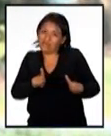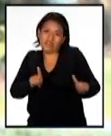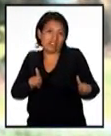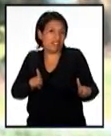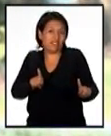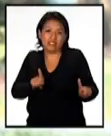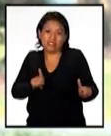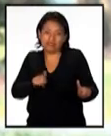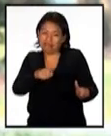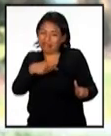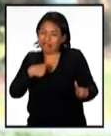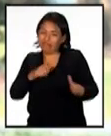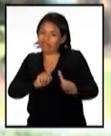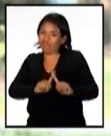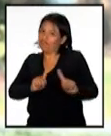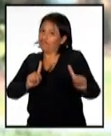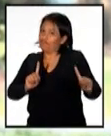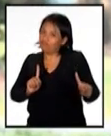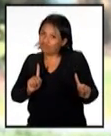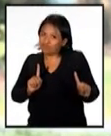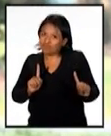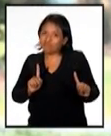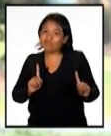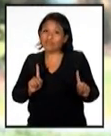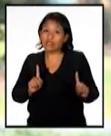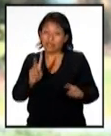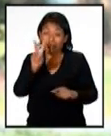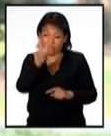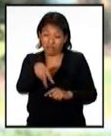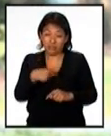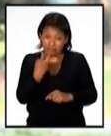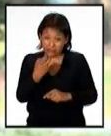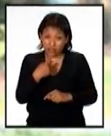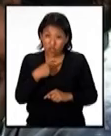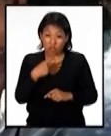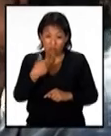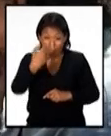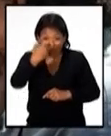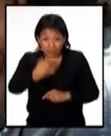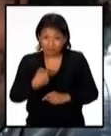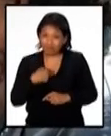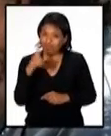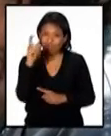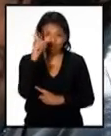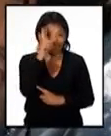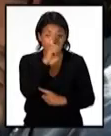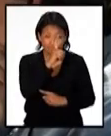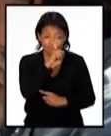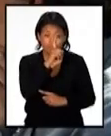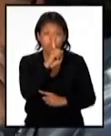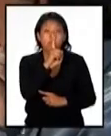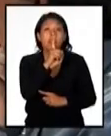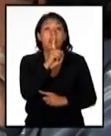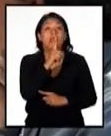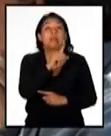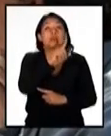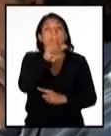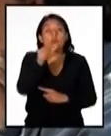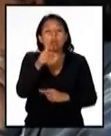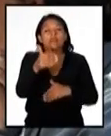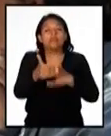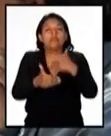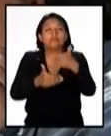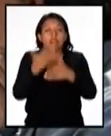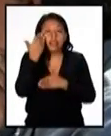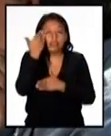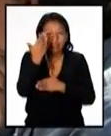diferente a nosotros, pues es difícil la aceptación, pero ya con el tiempo, por